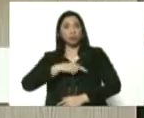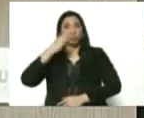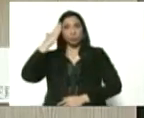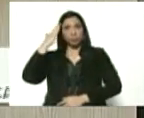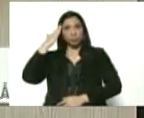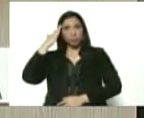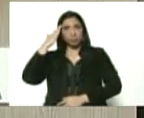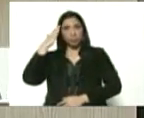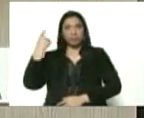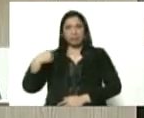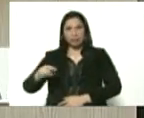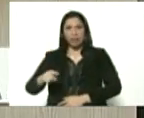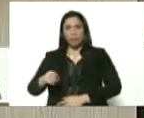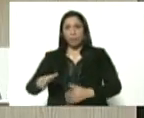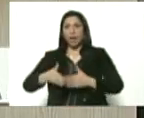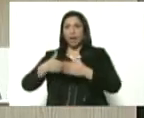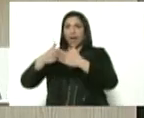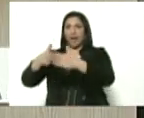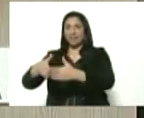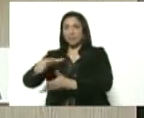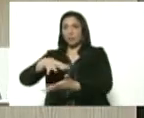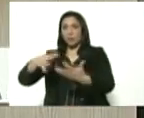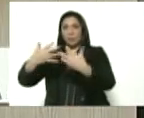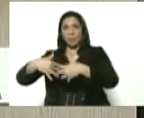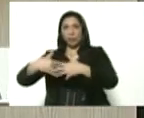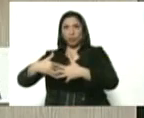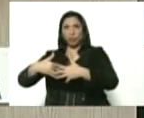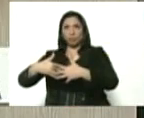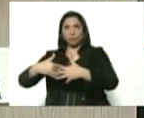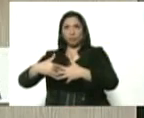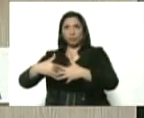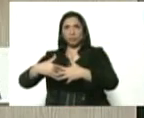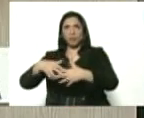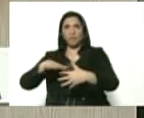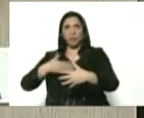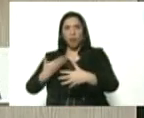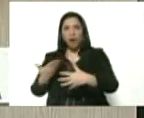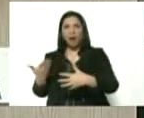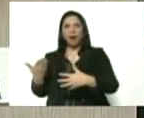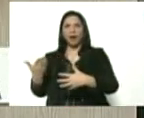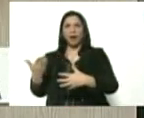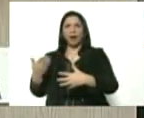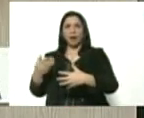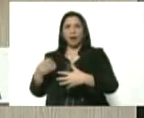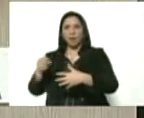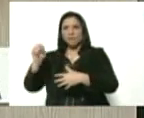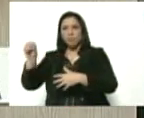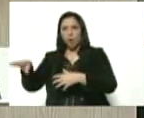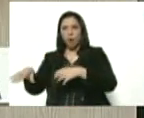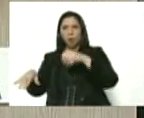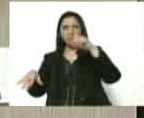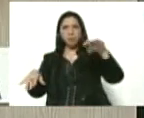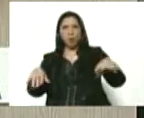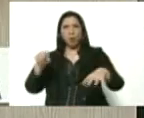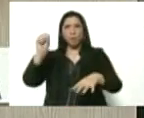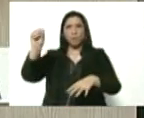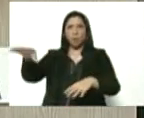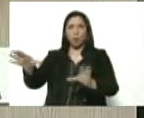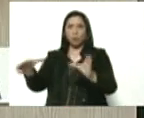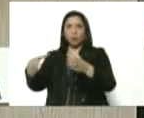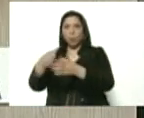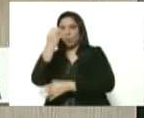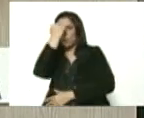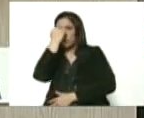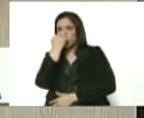es que esa lancha empezó a sufrir desperfectos en los motores y fue dejando grupos de terroristas a todo lo largo